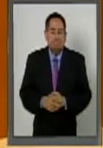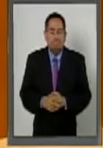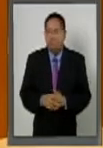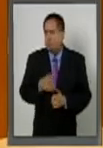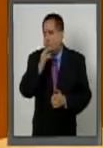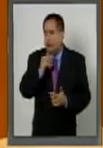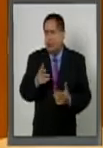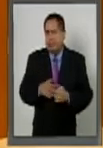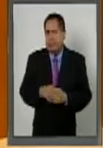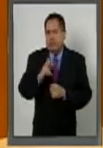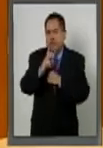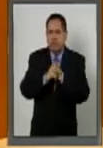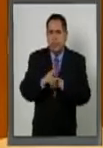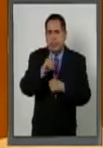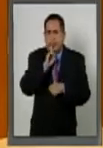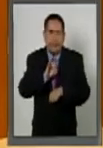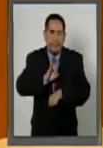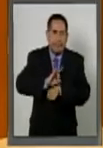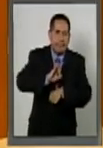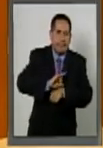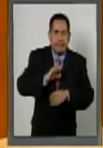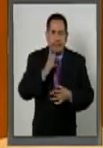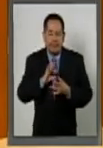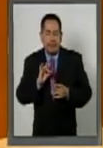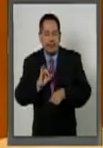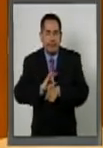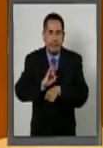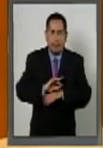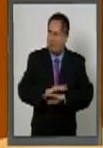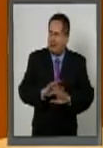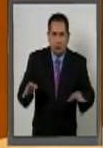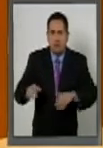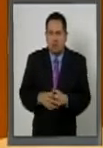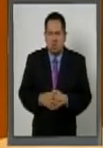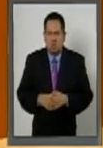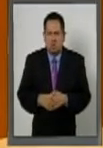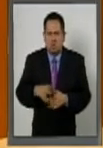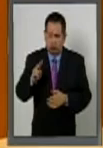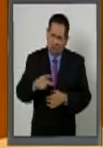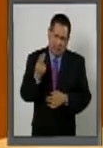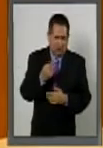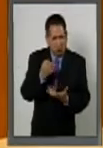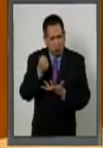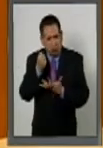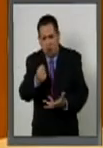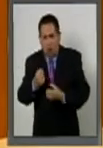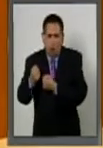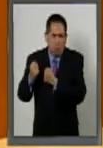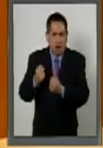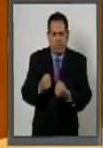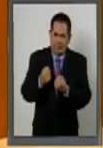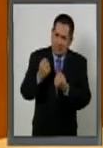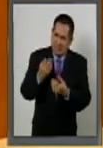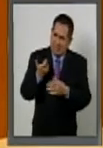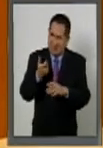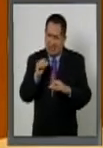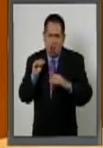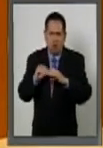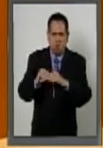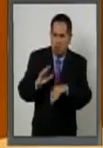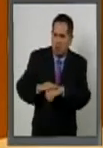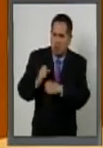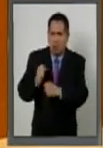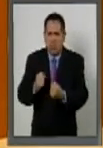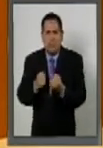de mentiritas en términos fiscales estamos finanzas públicas robustas estamos garantizarle ingresos al estado